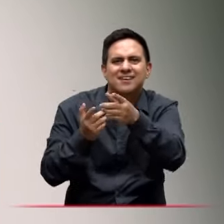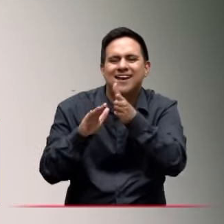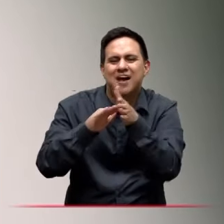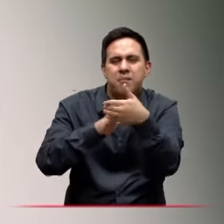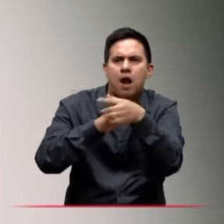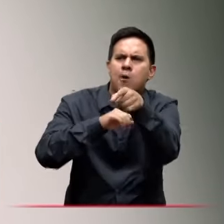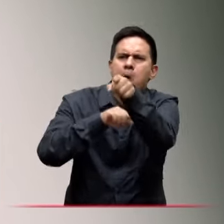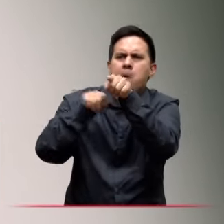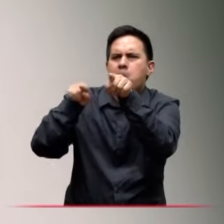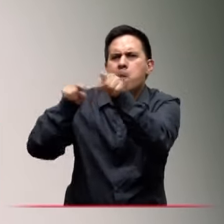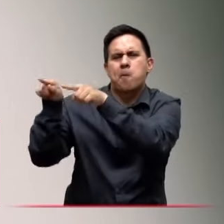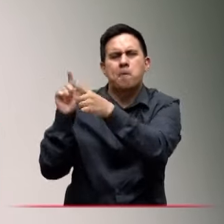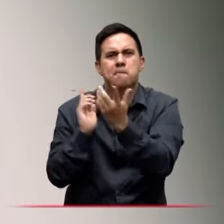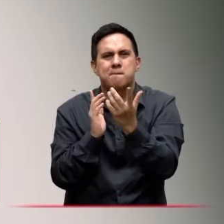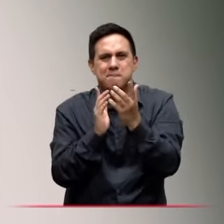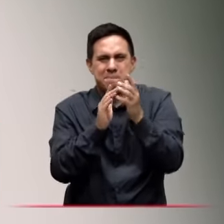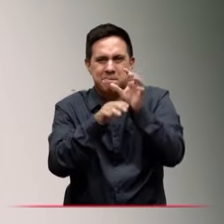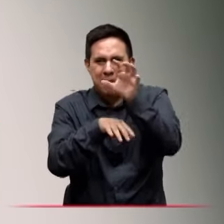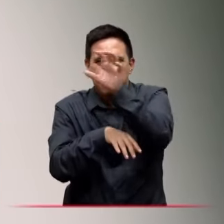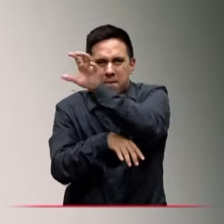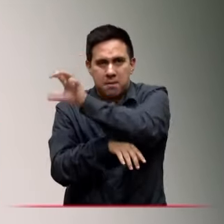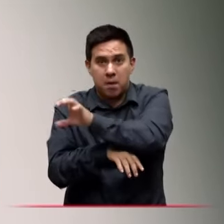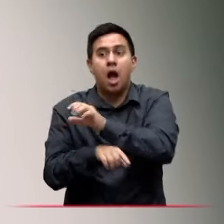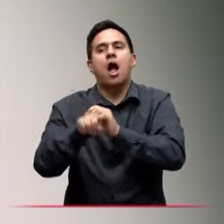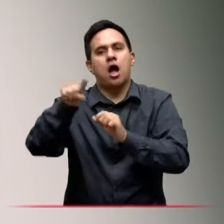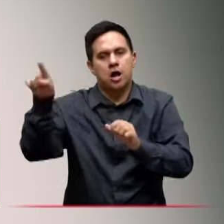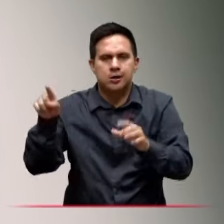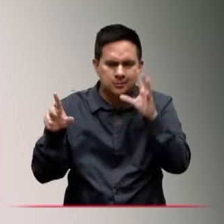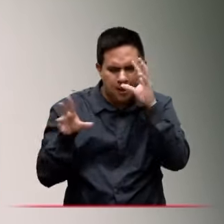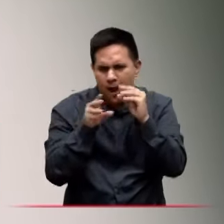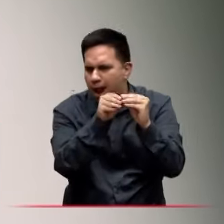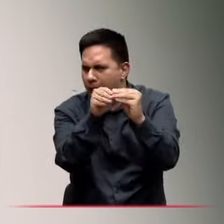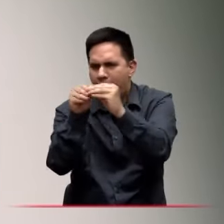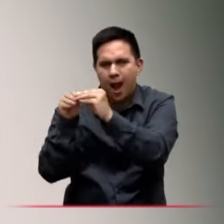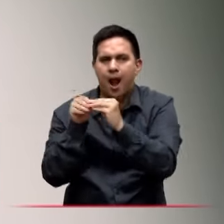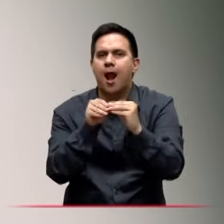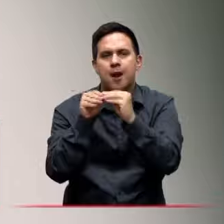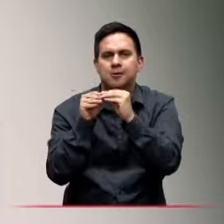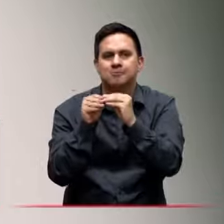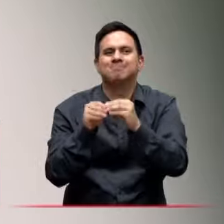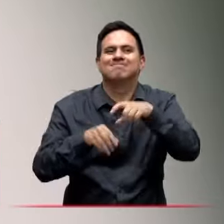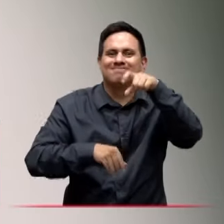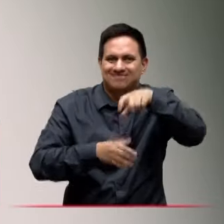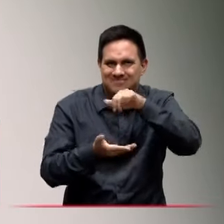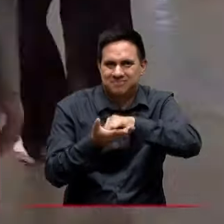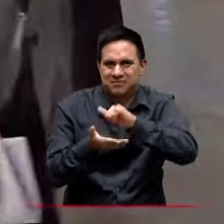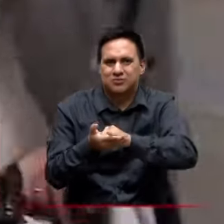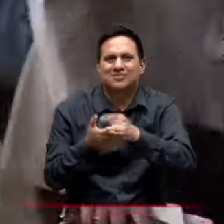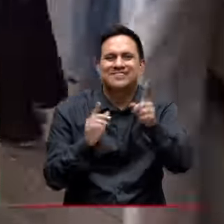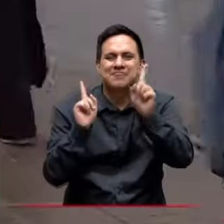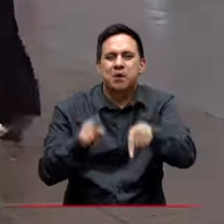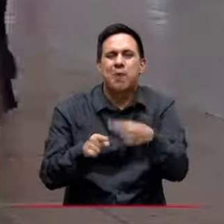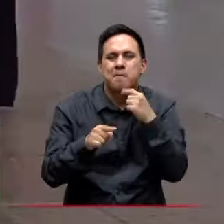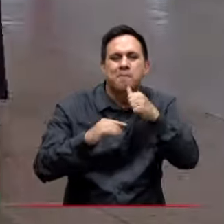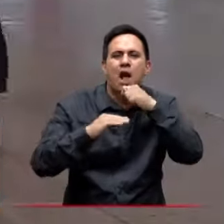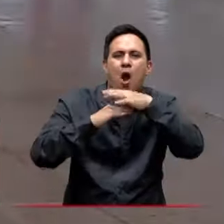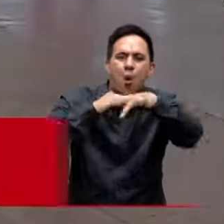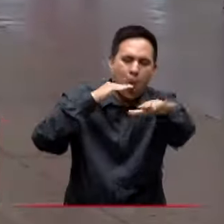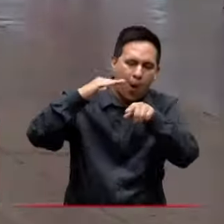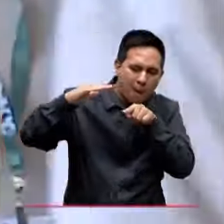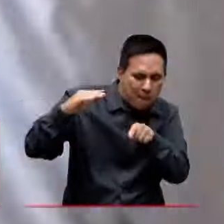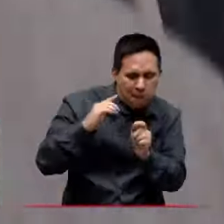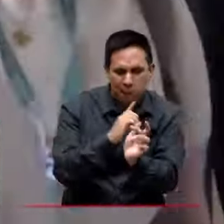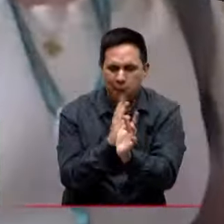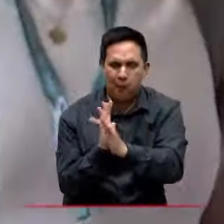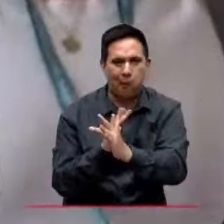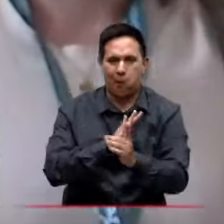el primer paso para asegurar la protección del tercer banco coralino del mundo. Presidentes, comisiones